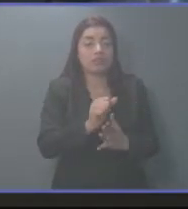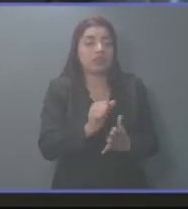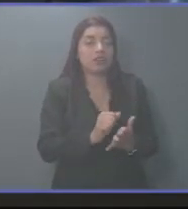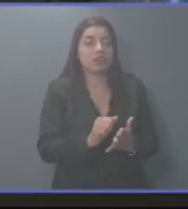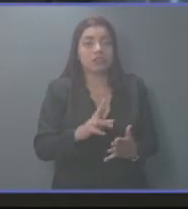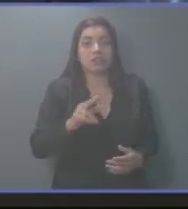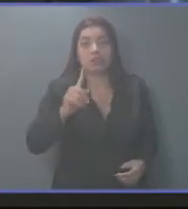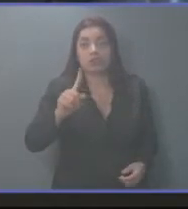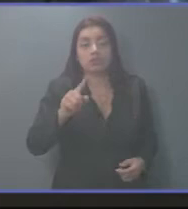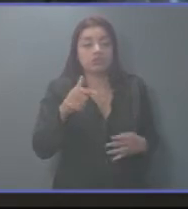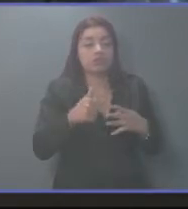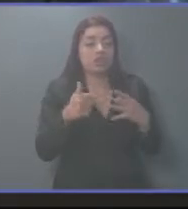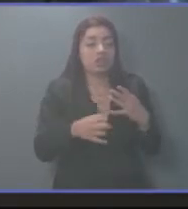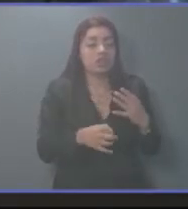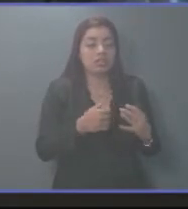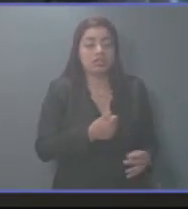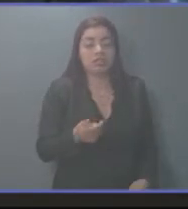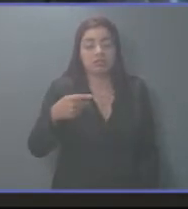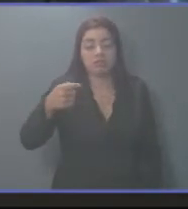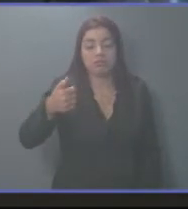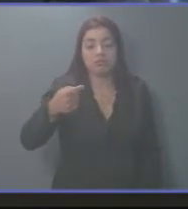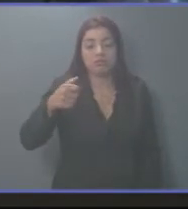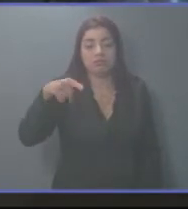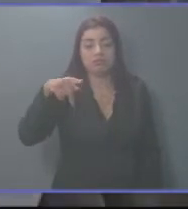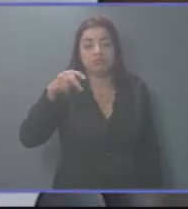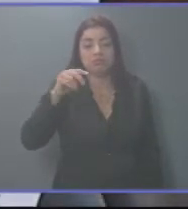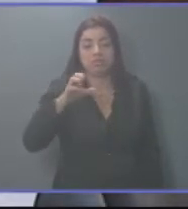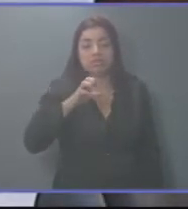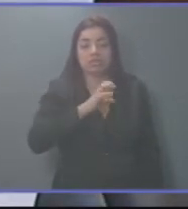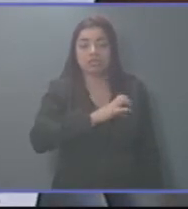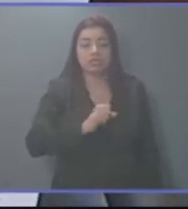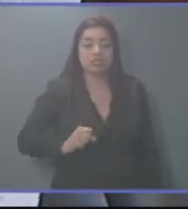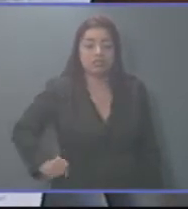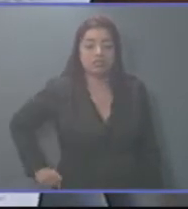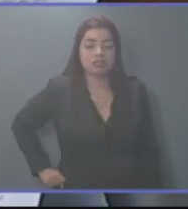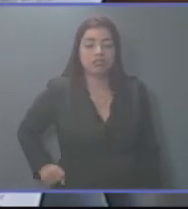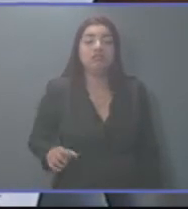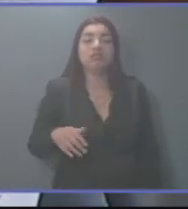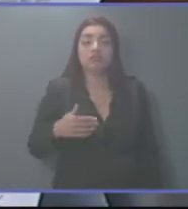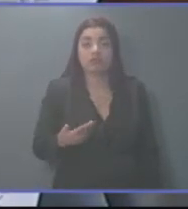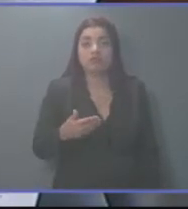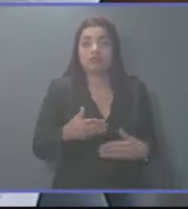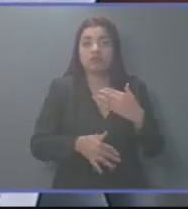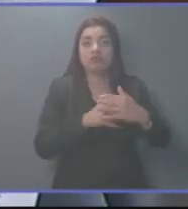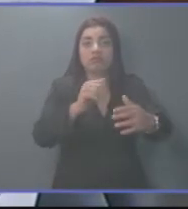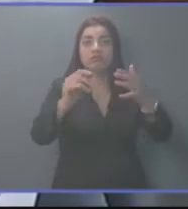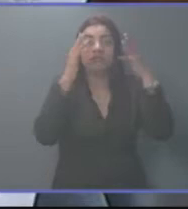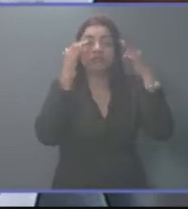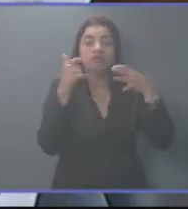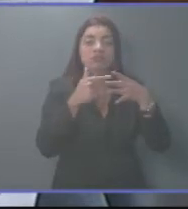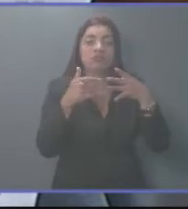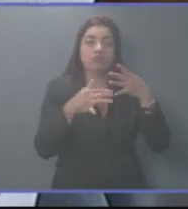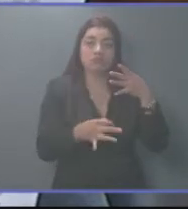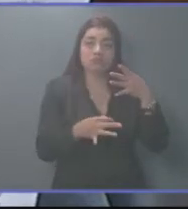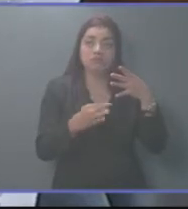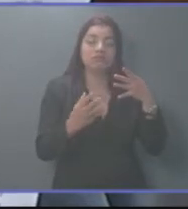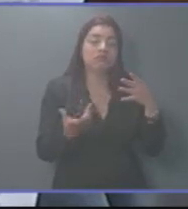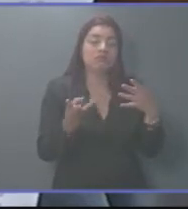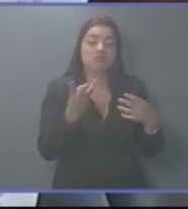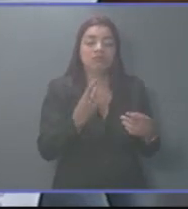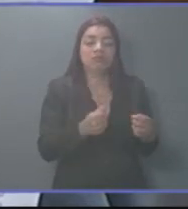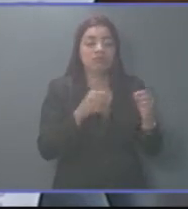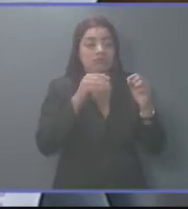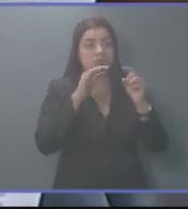de la Ley Orgánica de la Policía Nacional Civil de El Salvador, emitida mediante el decreto legislativo